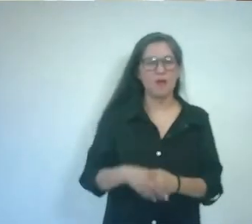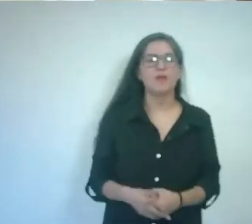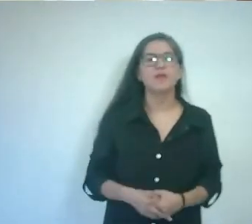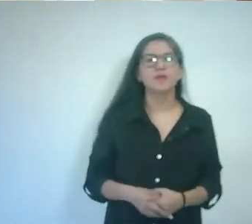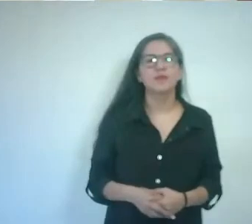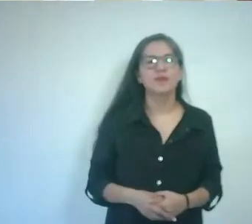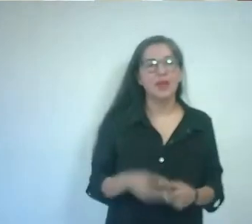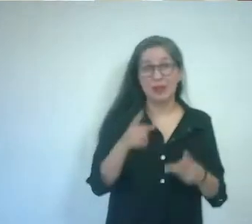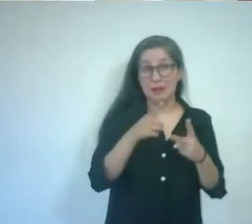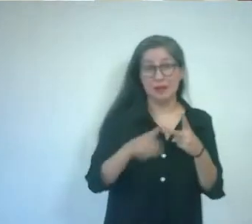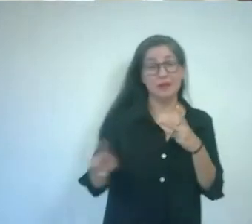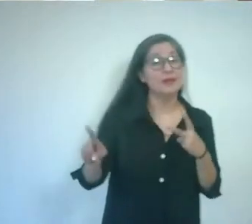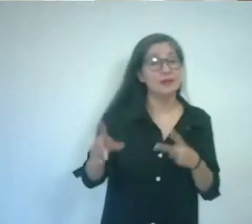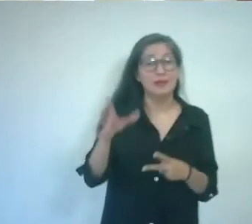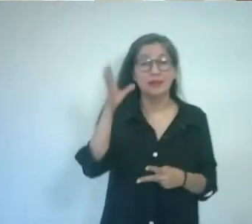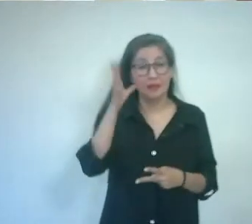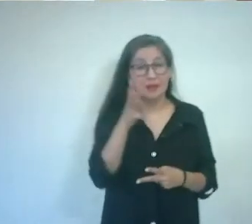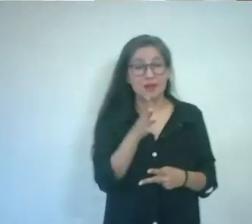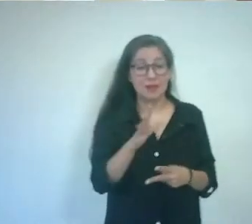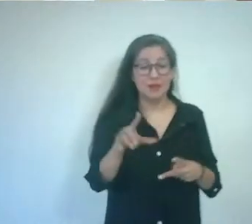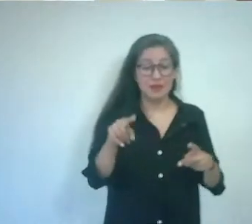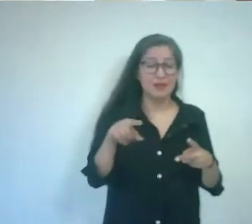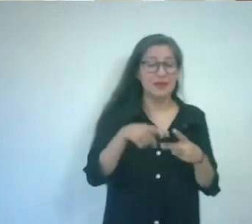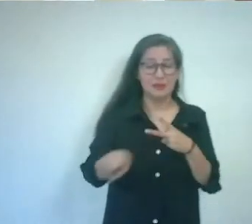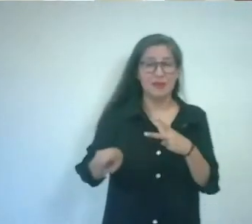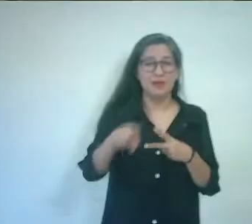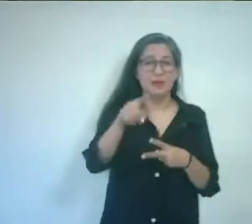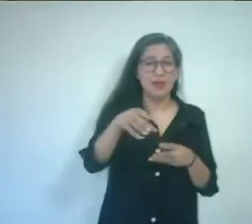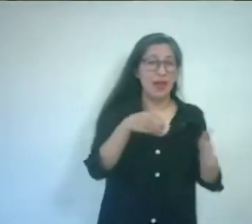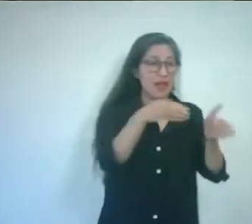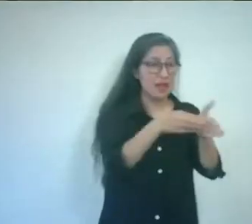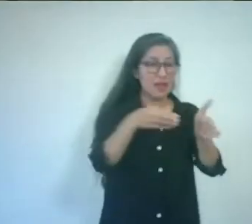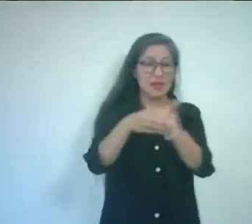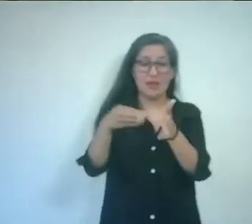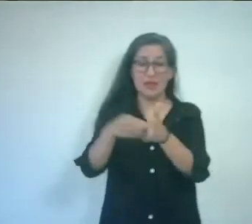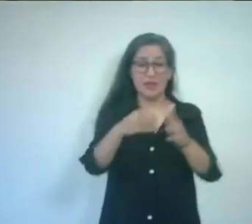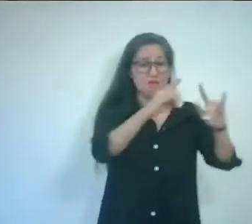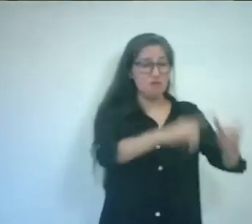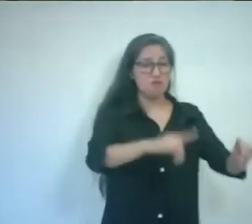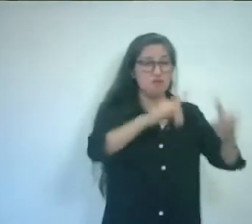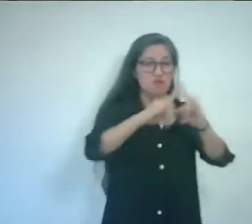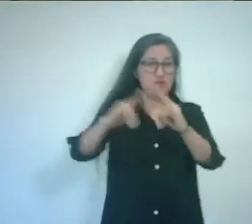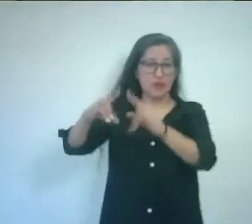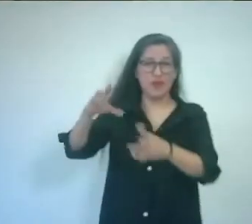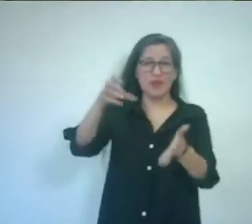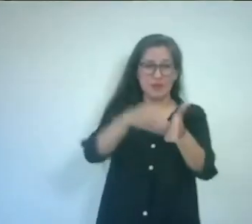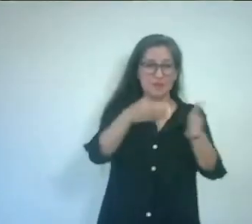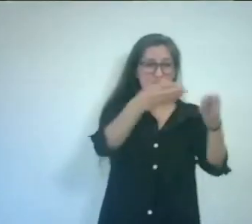a punto de comenzar ya con la instalación de las casillas. Yo quiero pedirles que,